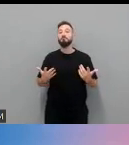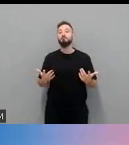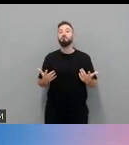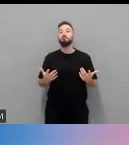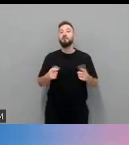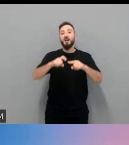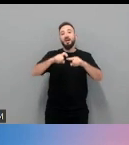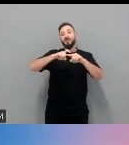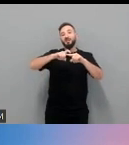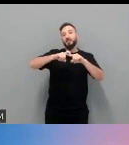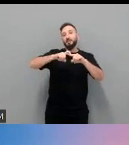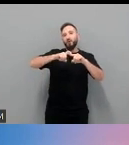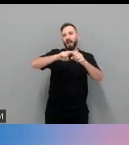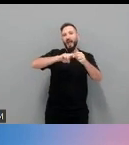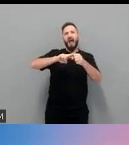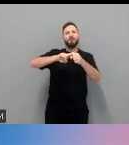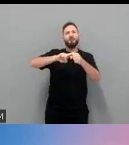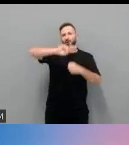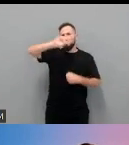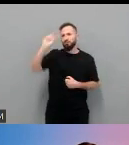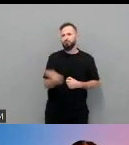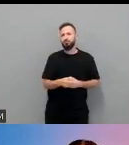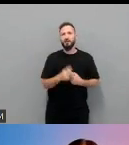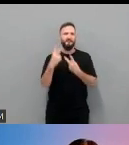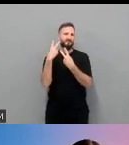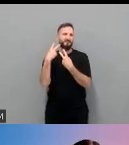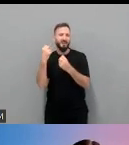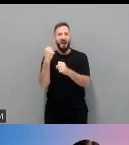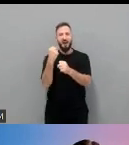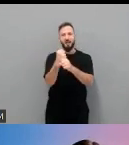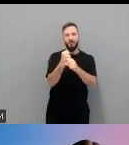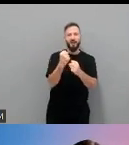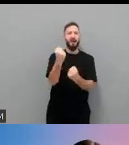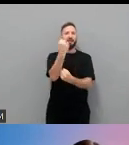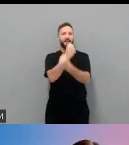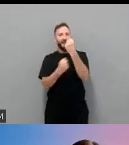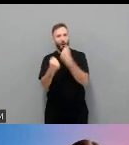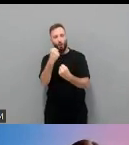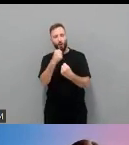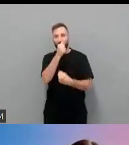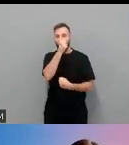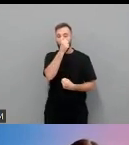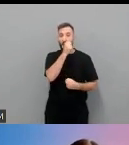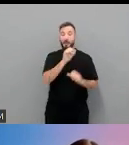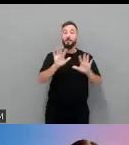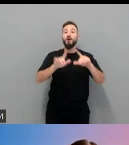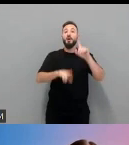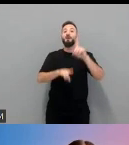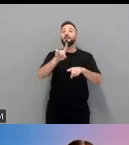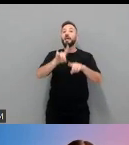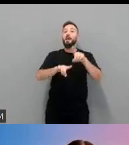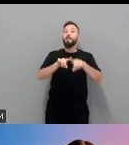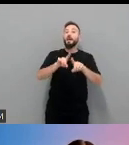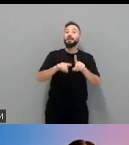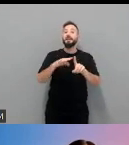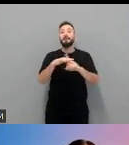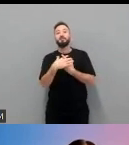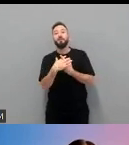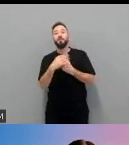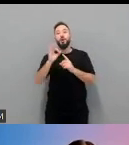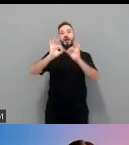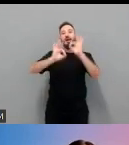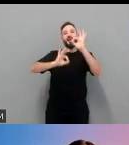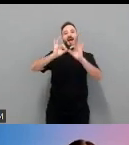de diferente ámbito, pues fiscal, laboral, económico, pero va a depender también del grado otorgado,